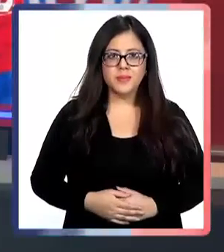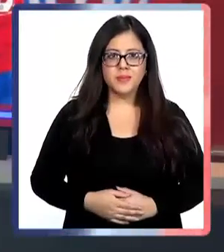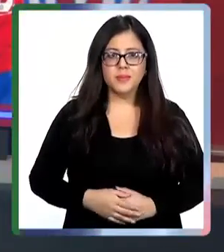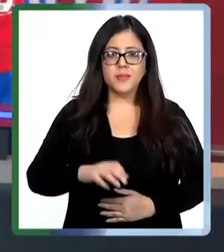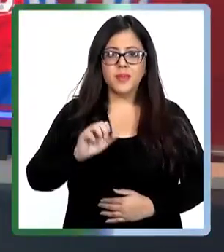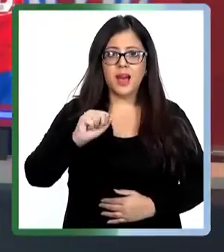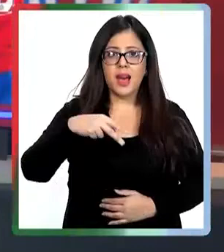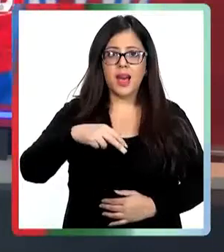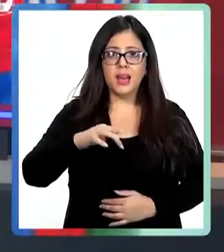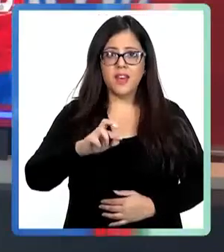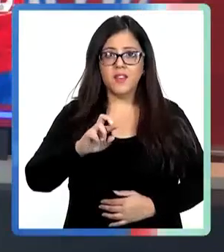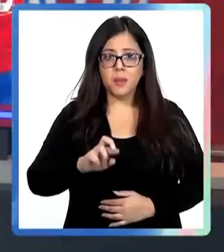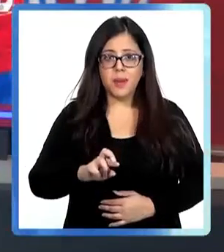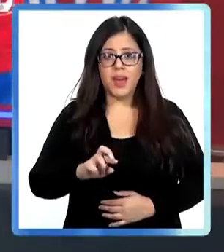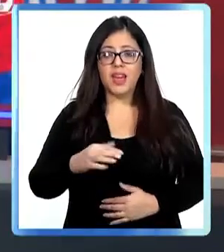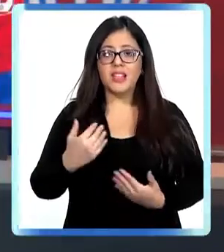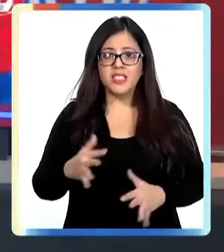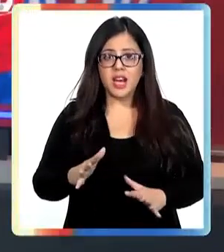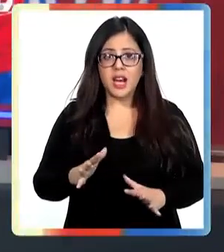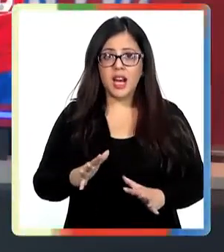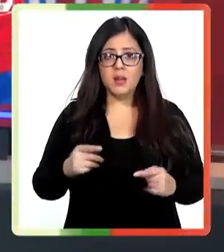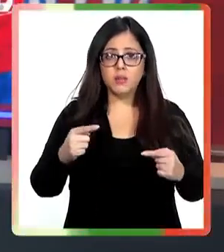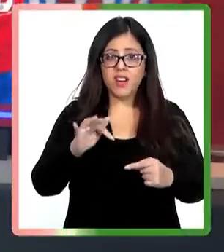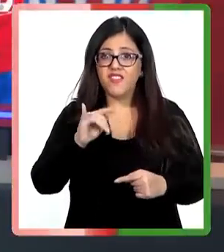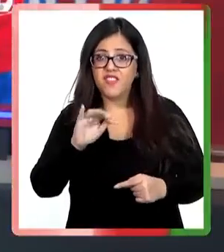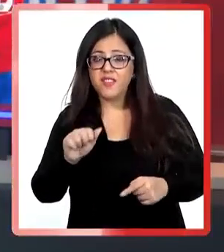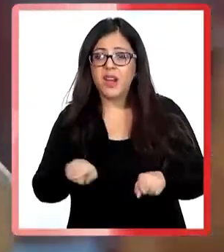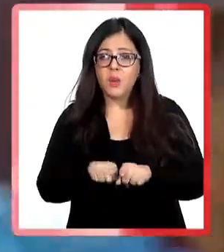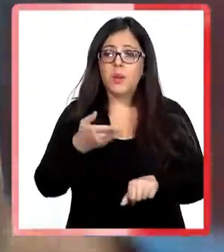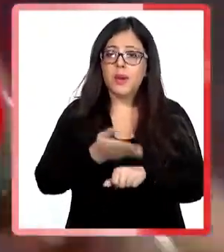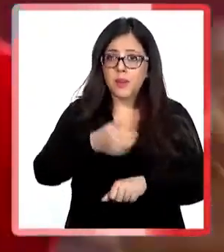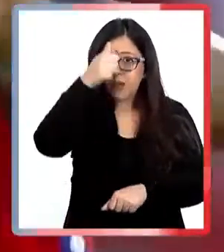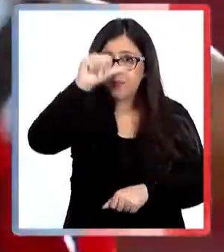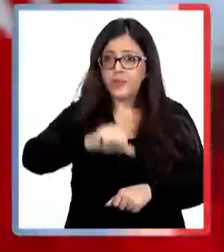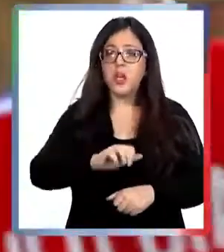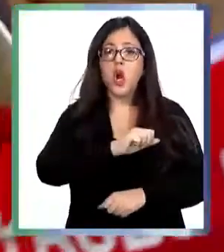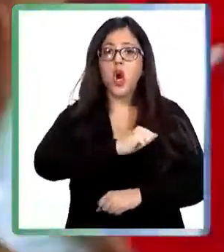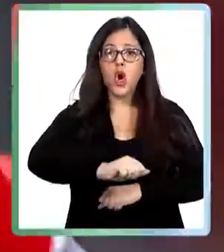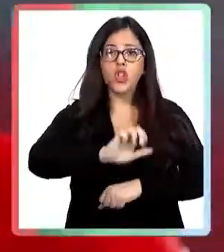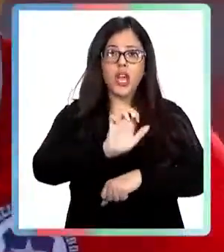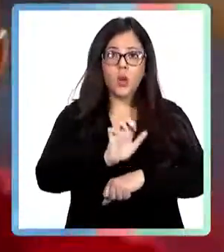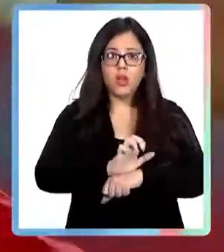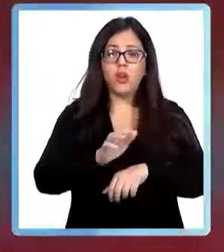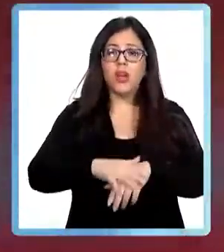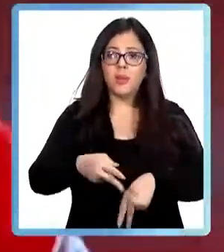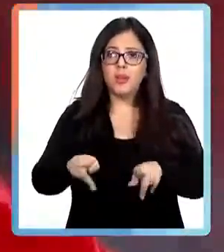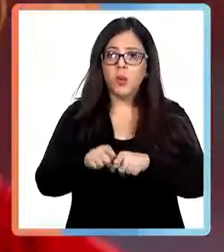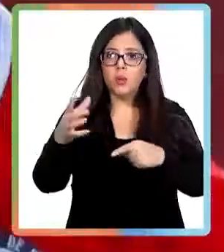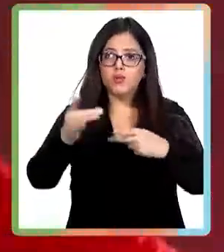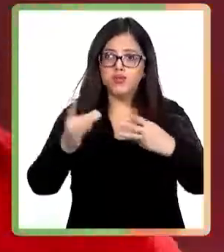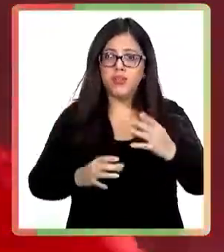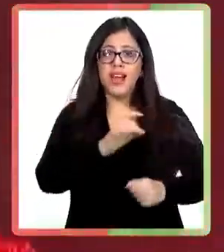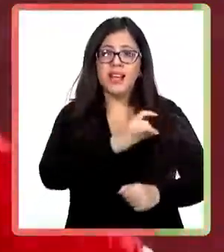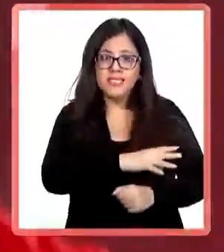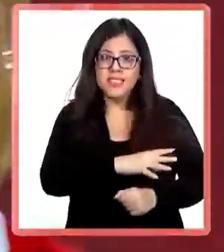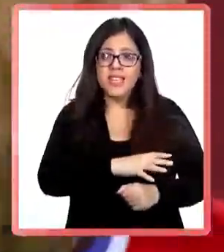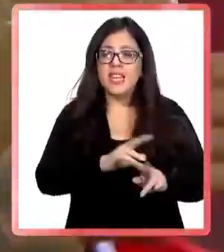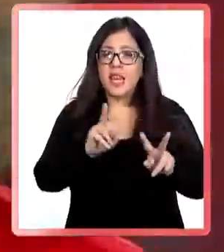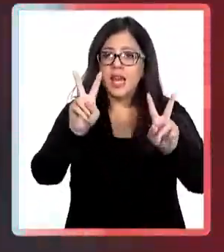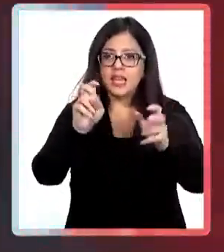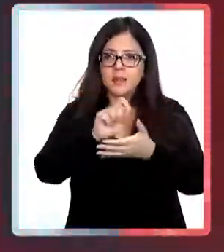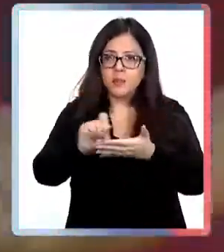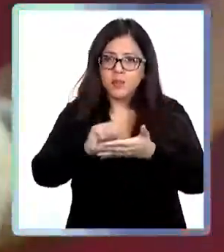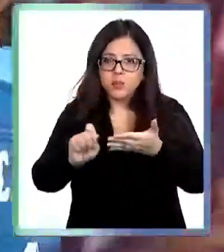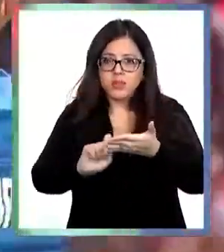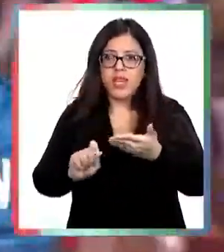con todo ante la FIFA para pedir una sanción contra Ecuador que permita clasificar a Chile por secretaría al Mundial de Fútbol,